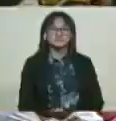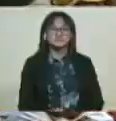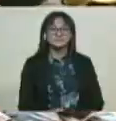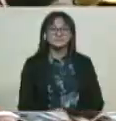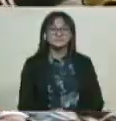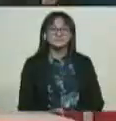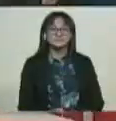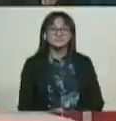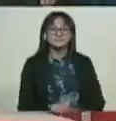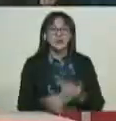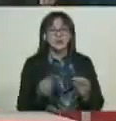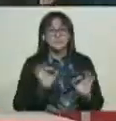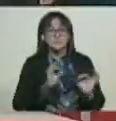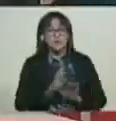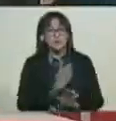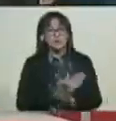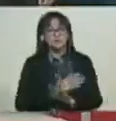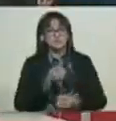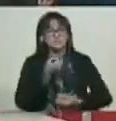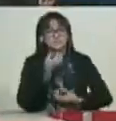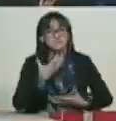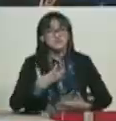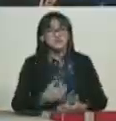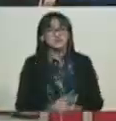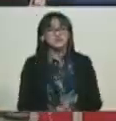vamos a preparar la miel